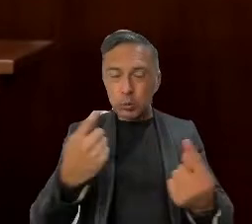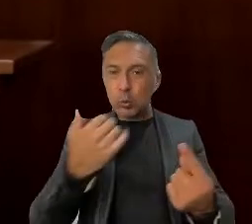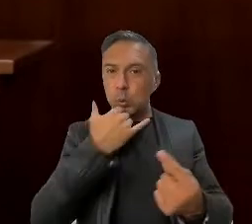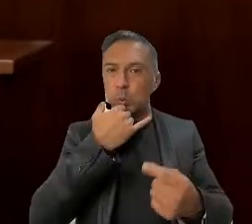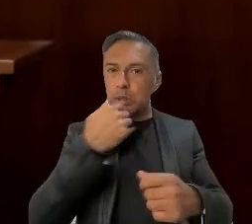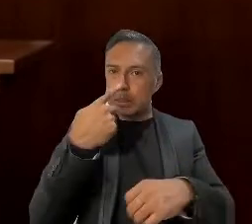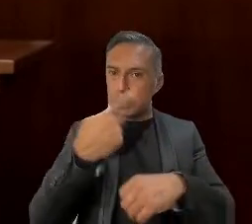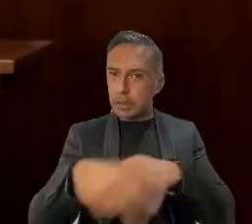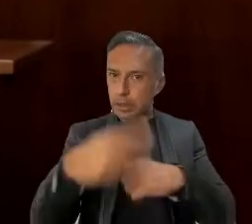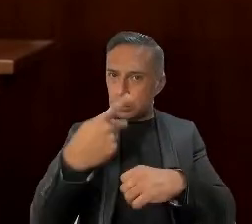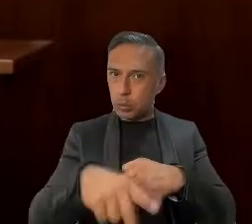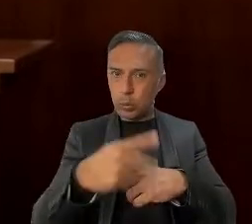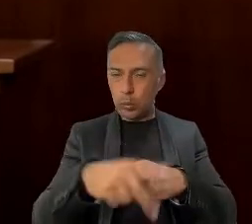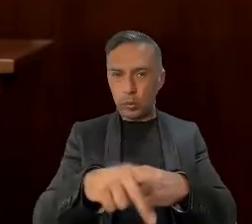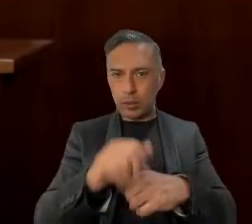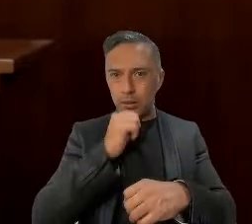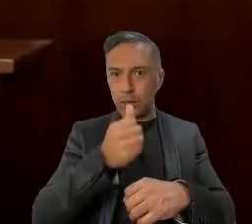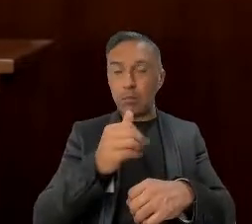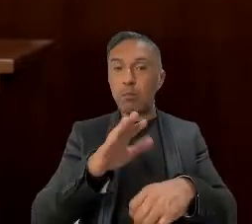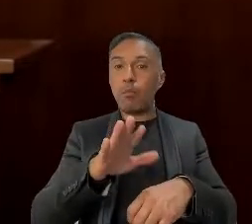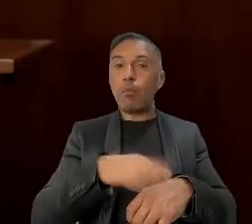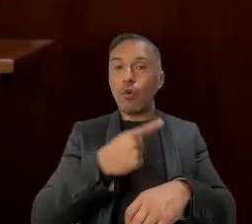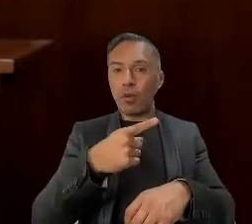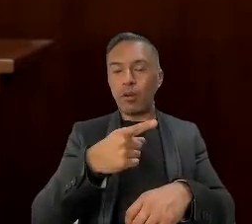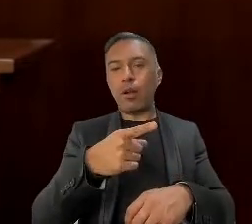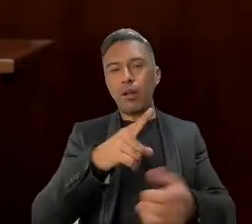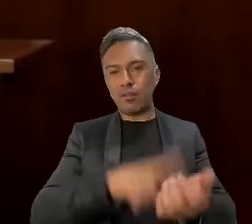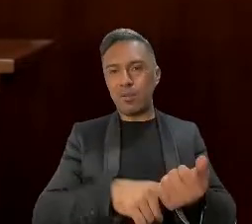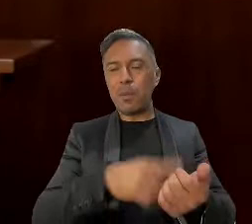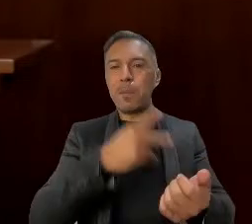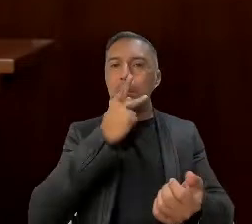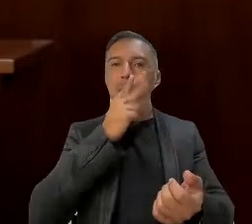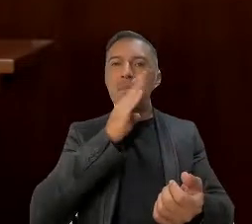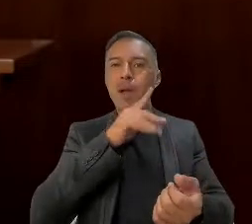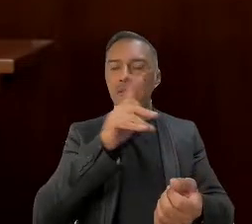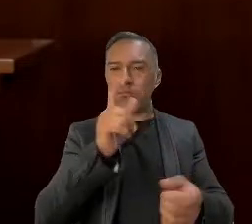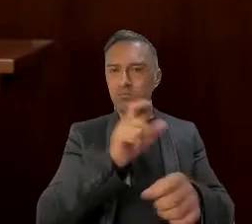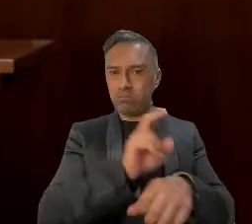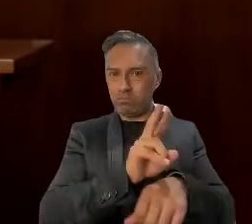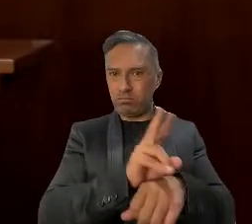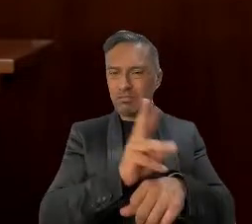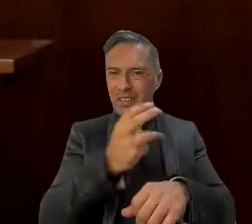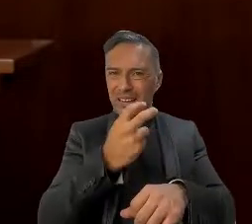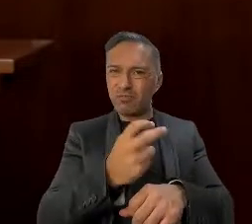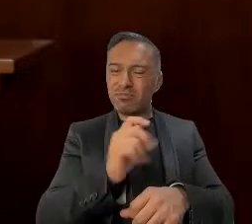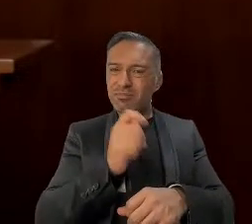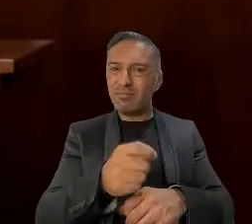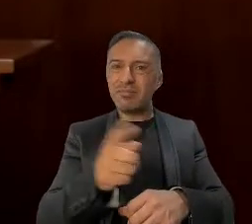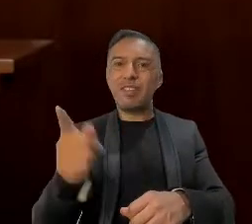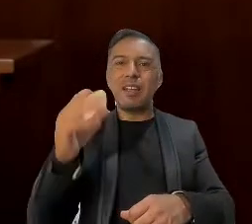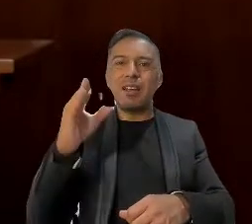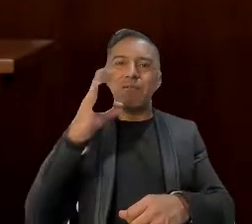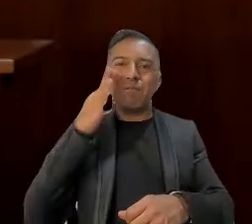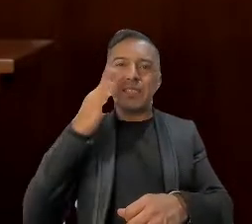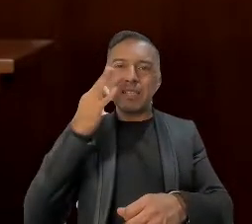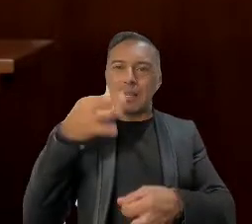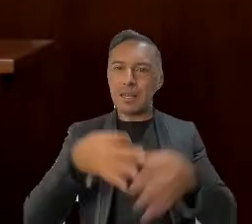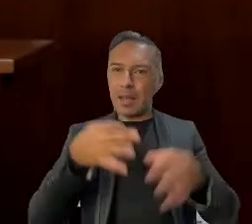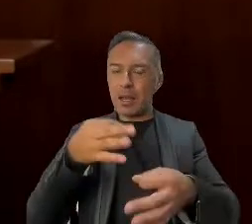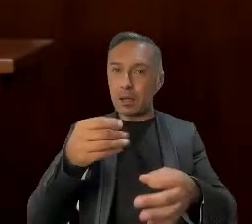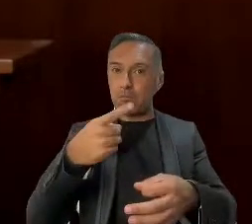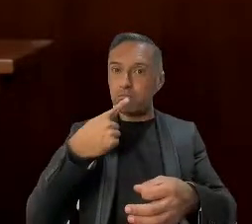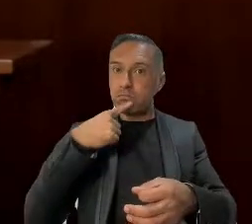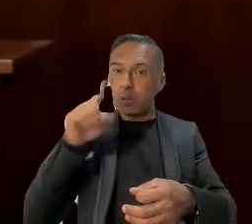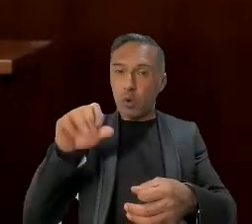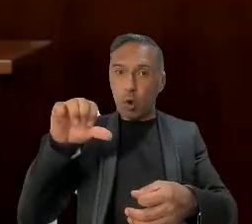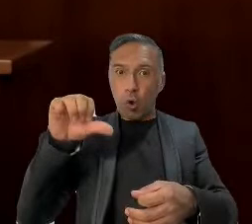ya que está en poder de alguno de los padres lo anterior genera que la fiscalía no acture de manera inmediata